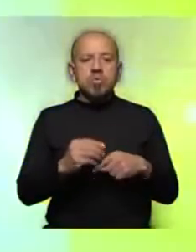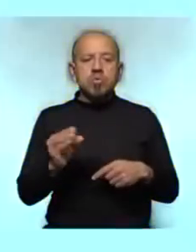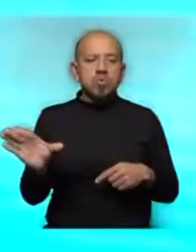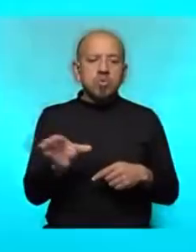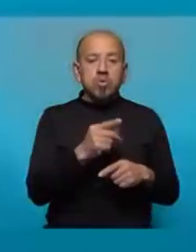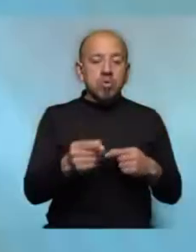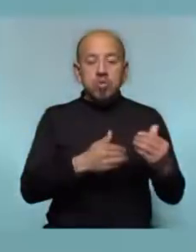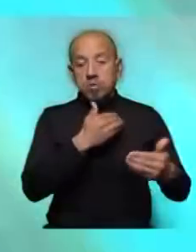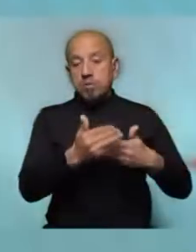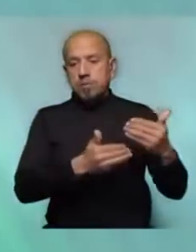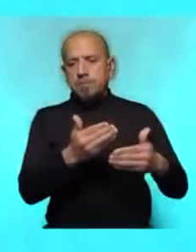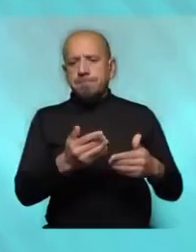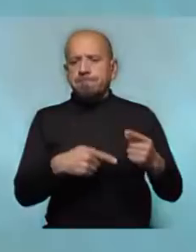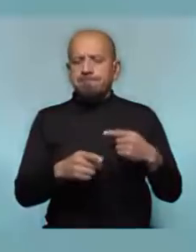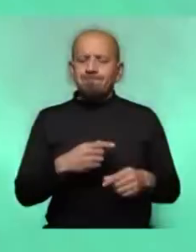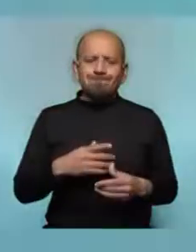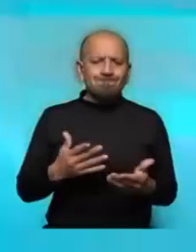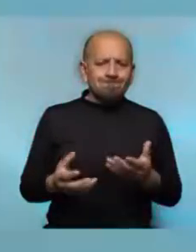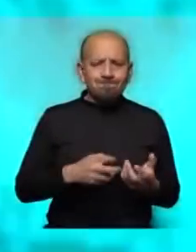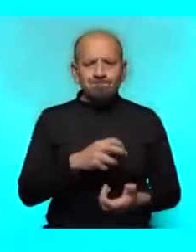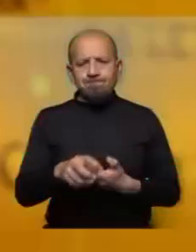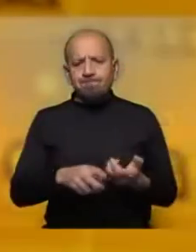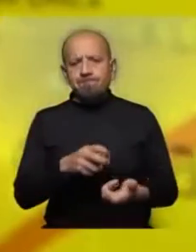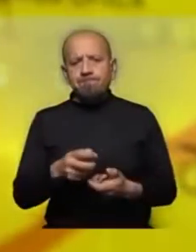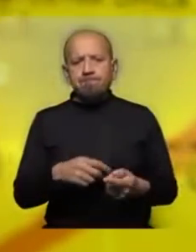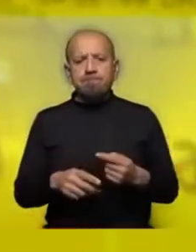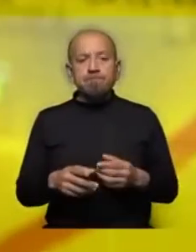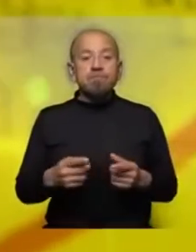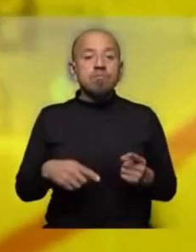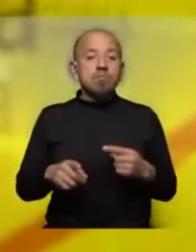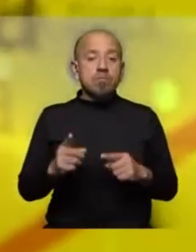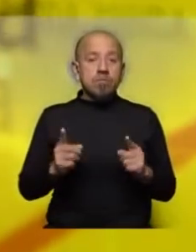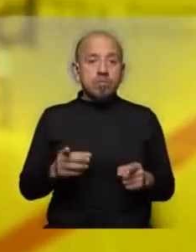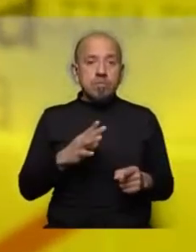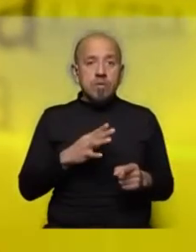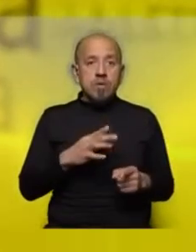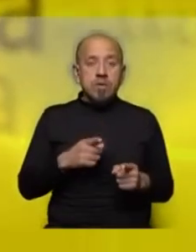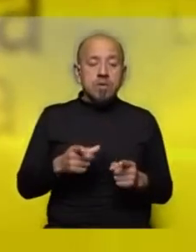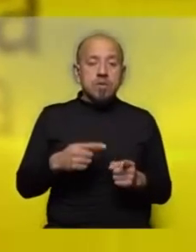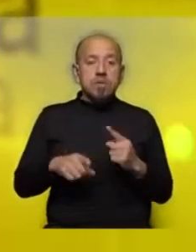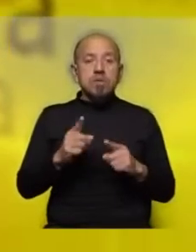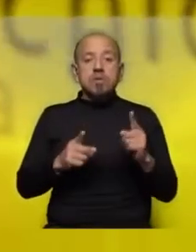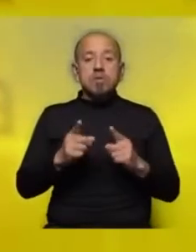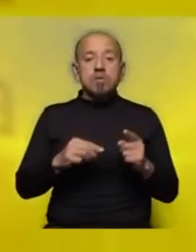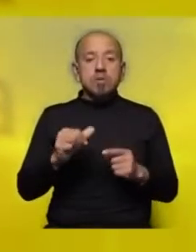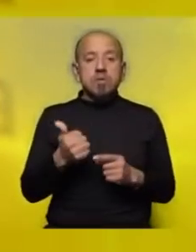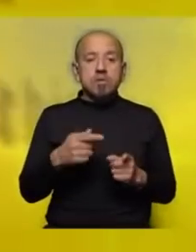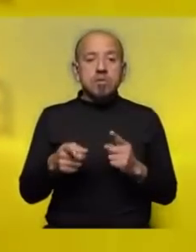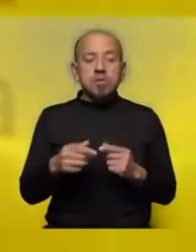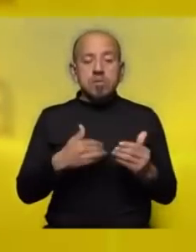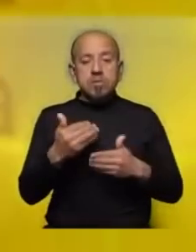proceso fue un proceso duro complejo pero también hay que decir que hubo quienes ganaron con ese